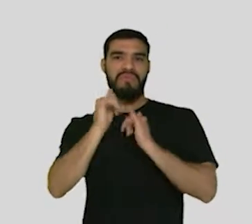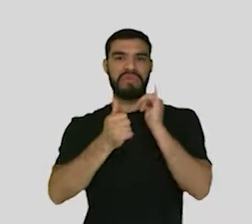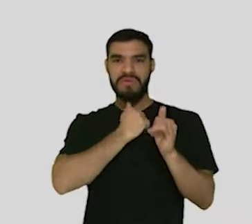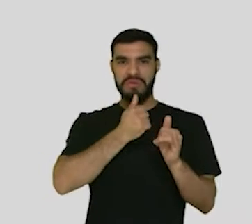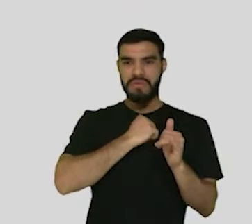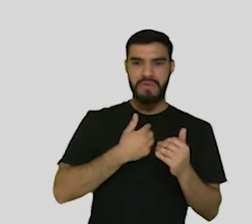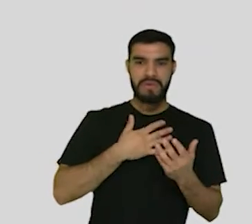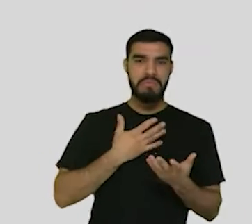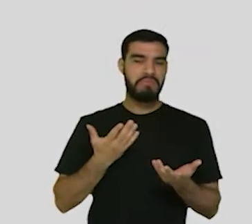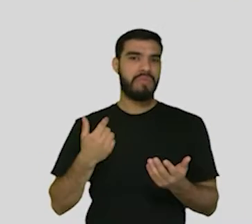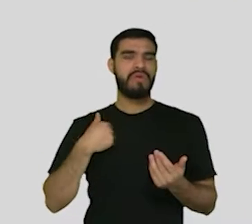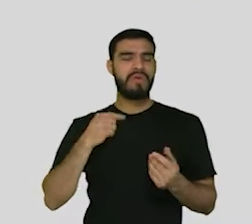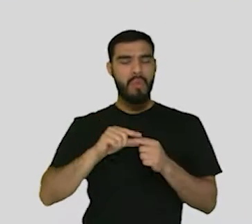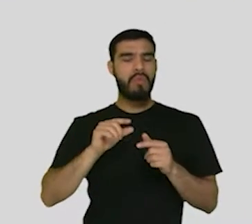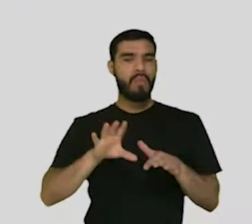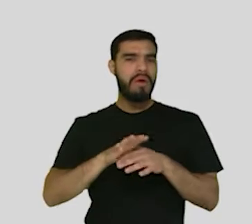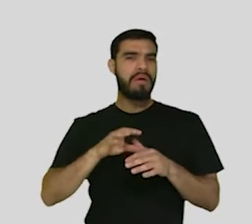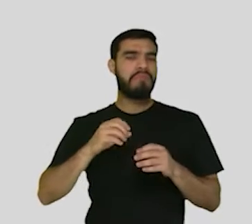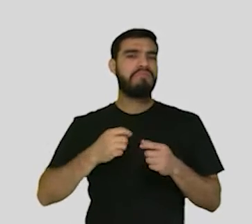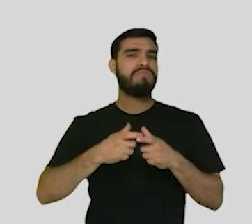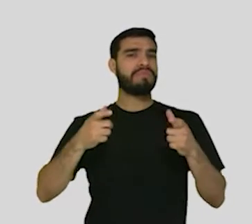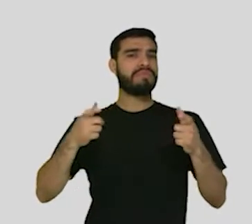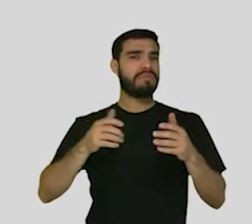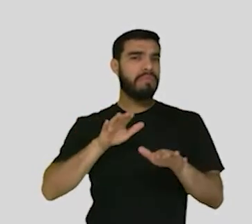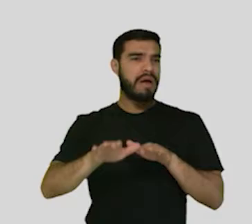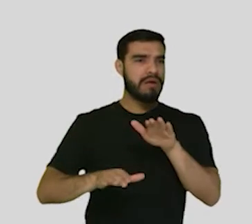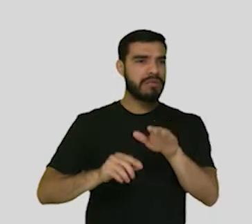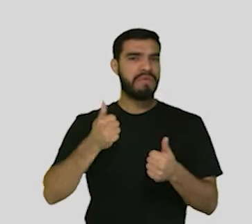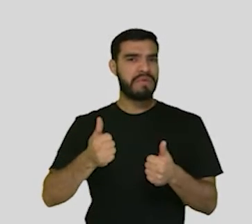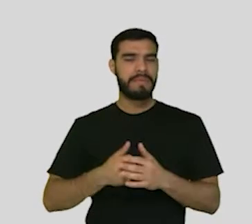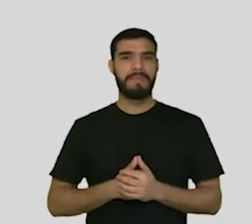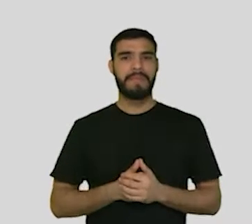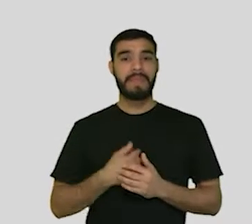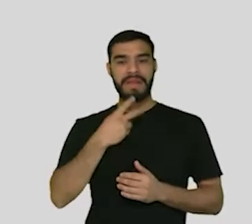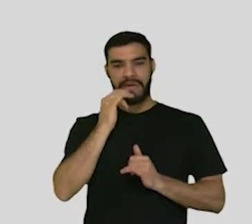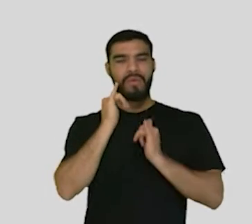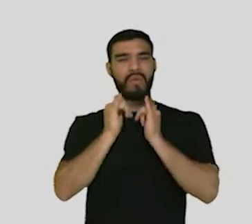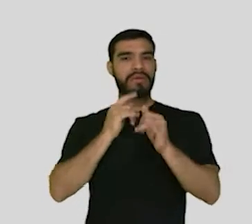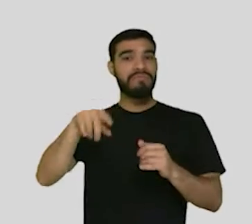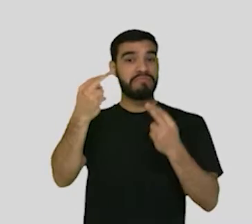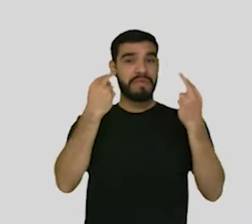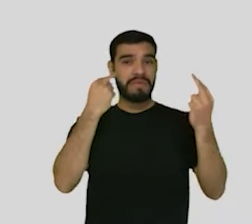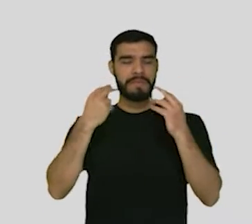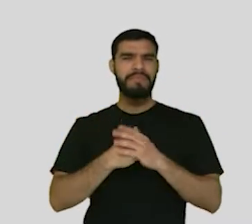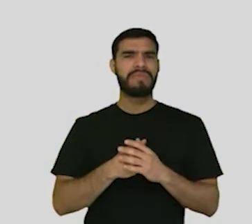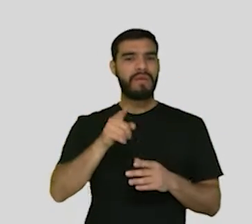rojo yepa petín espacio pero ya po teatro jaromombe ore historia yepa jaromombe usa yepa